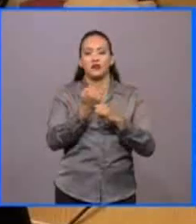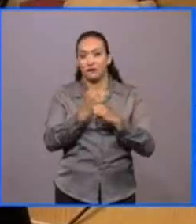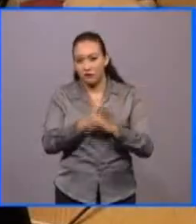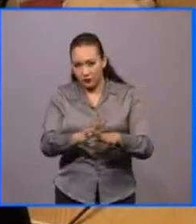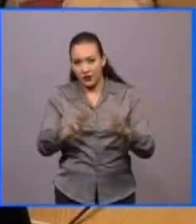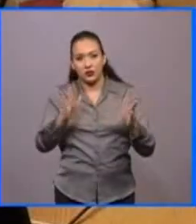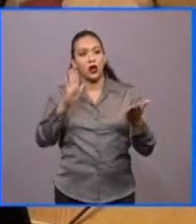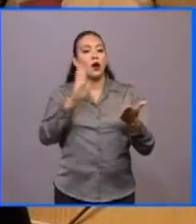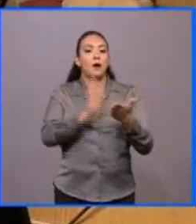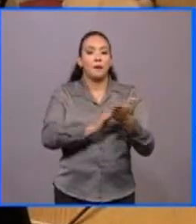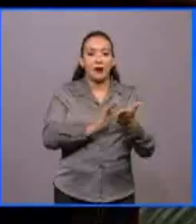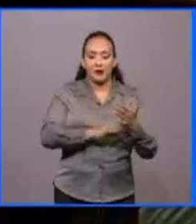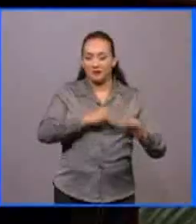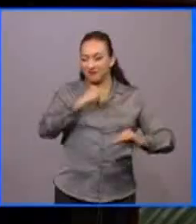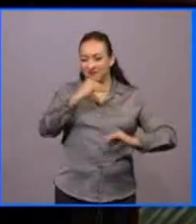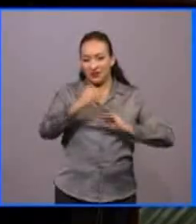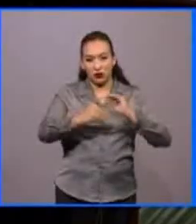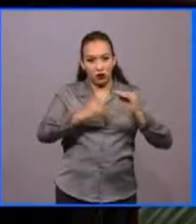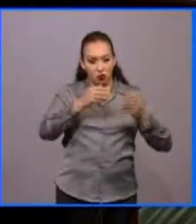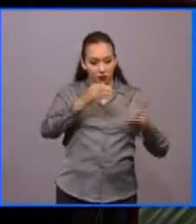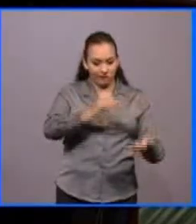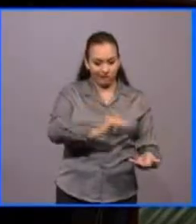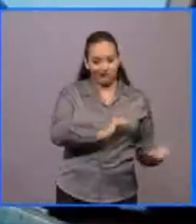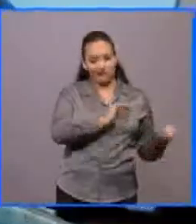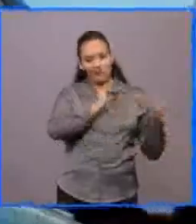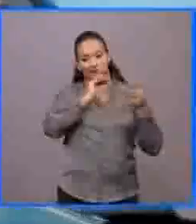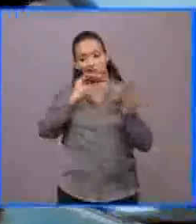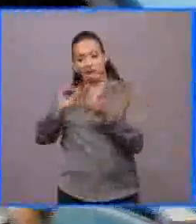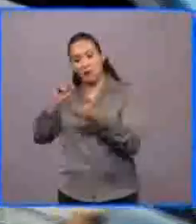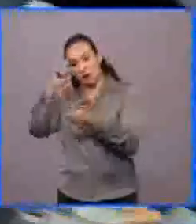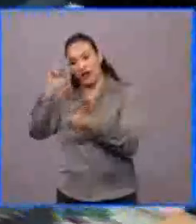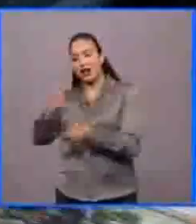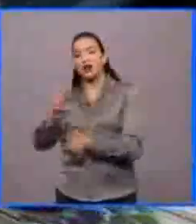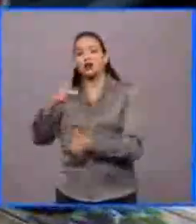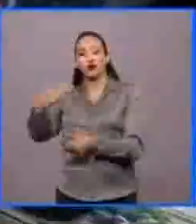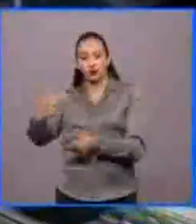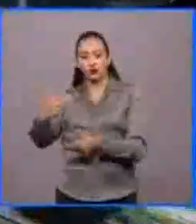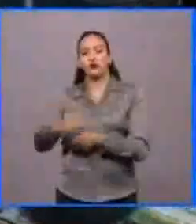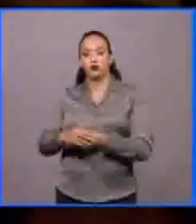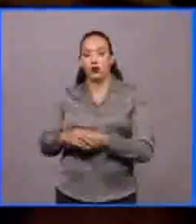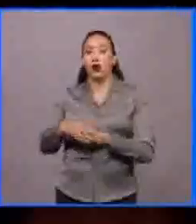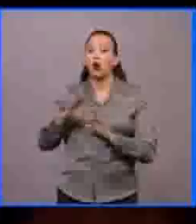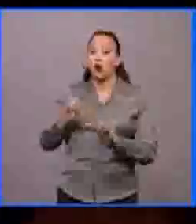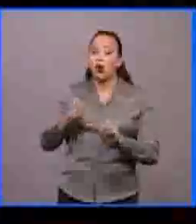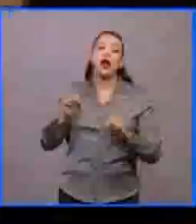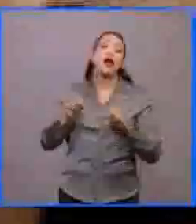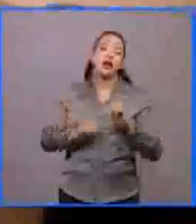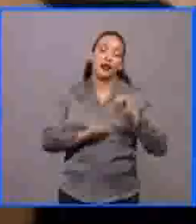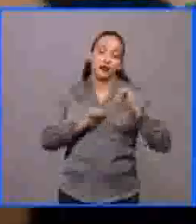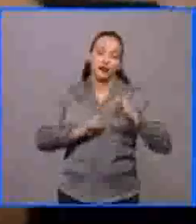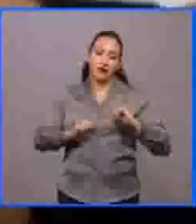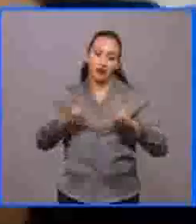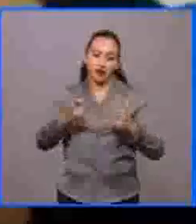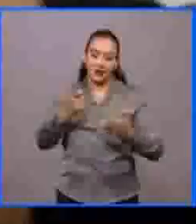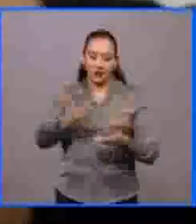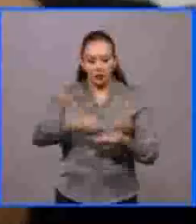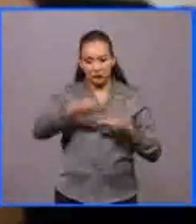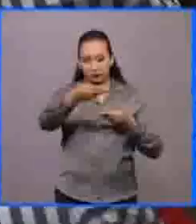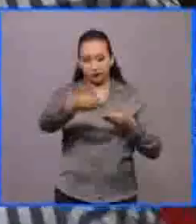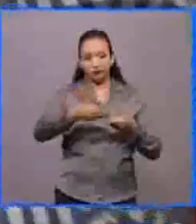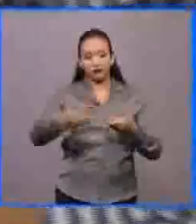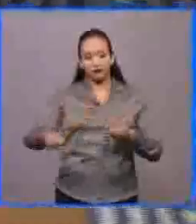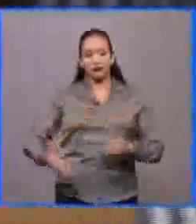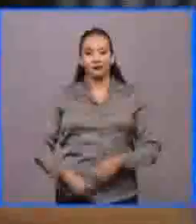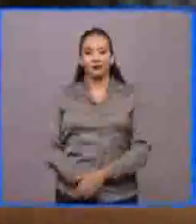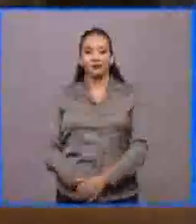información y documentación a la Dirección General de Recursos Humanos o a la Dirección General de Presupuesto, según corresponda.